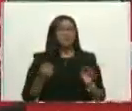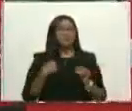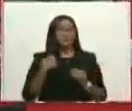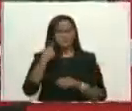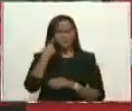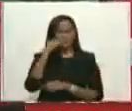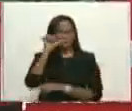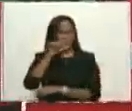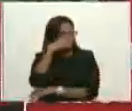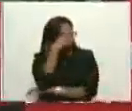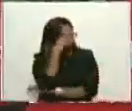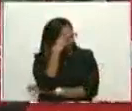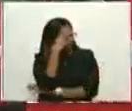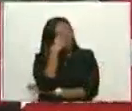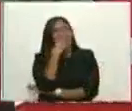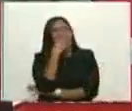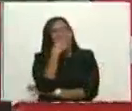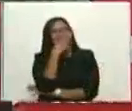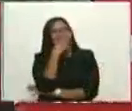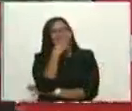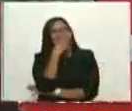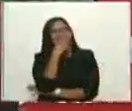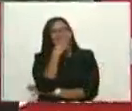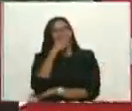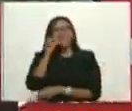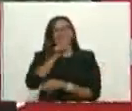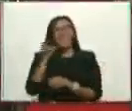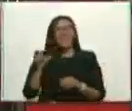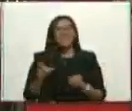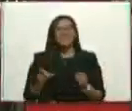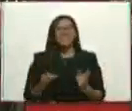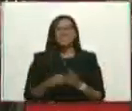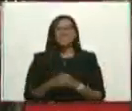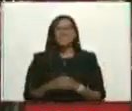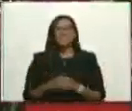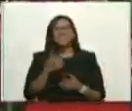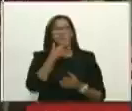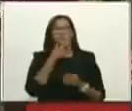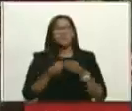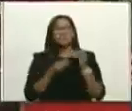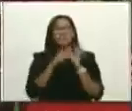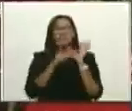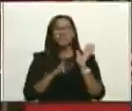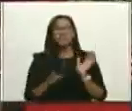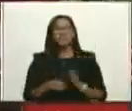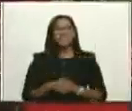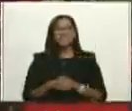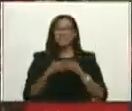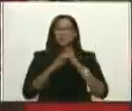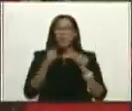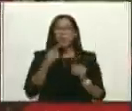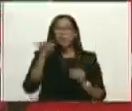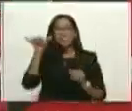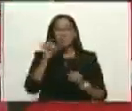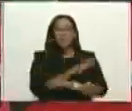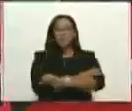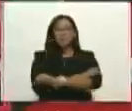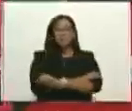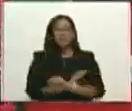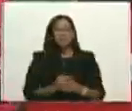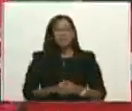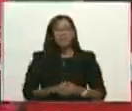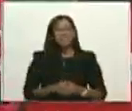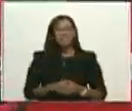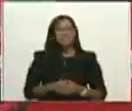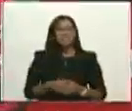hago es, por Dios, me pongo la mano en la cabeza y digo, que esta gente, en una mantequilla, ¿sí un programa así? Uh-huh. Ellos te hacen el programa.